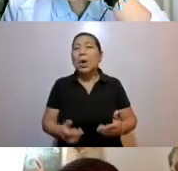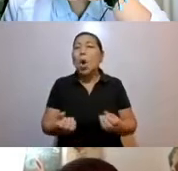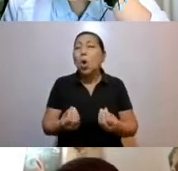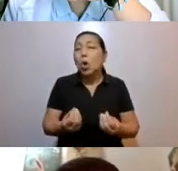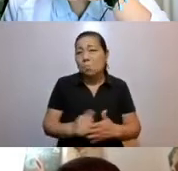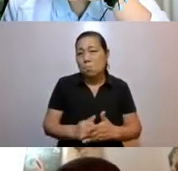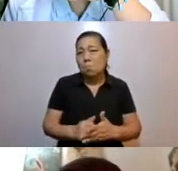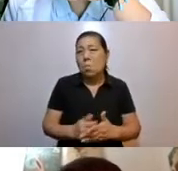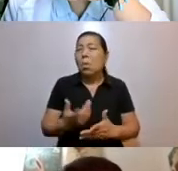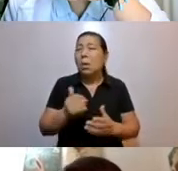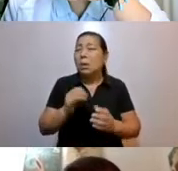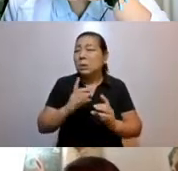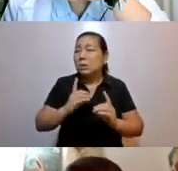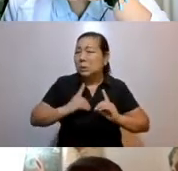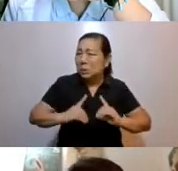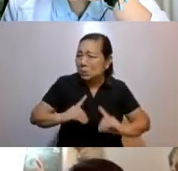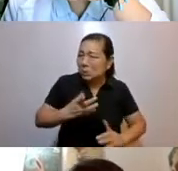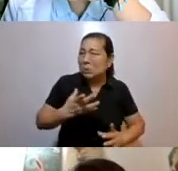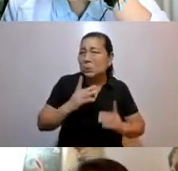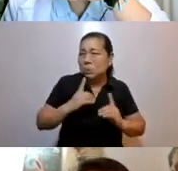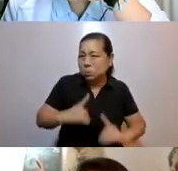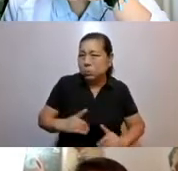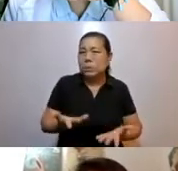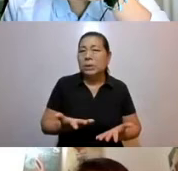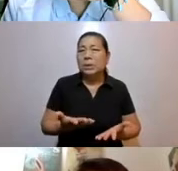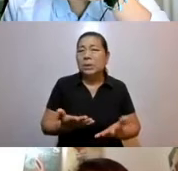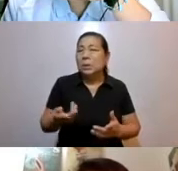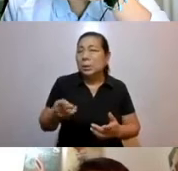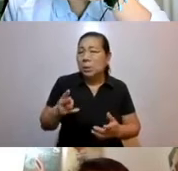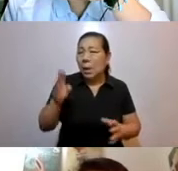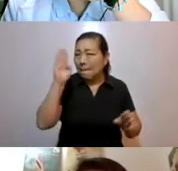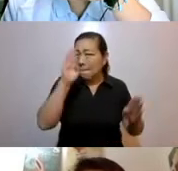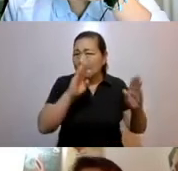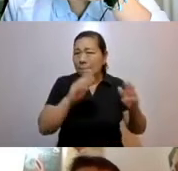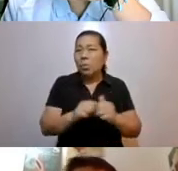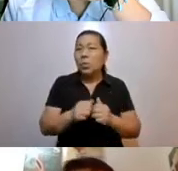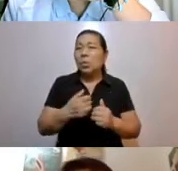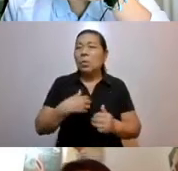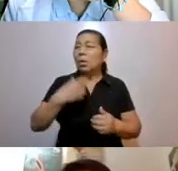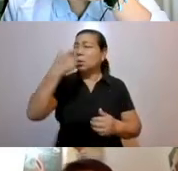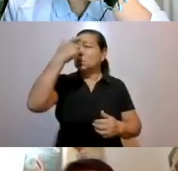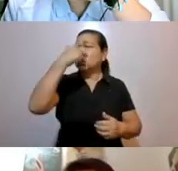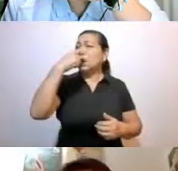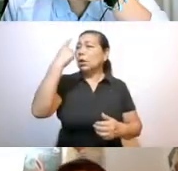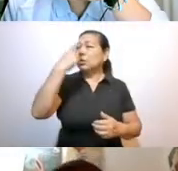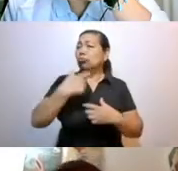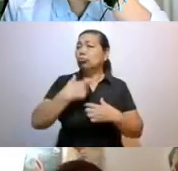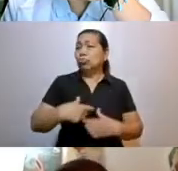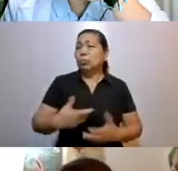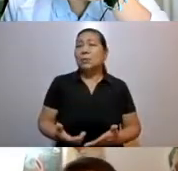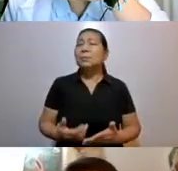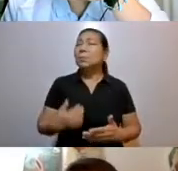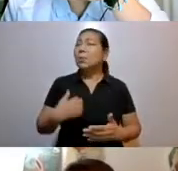la depresión, la ansiedad que hemos conversado, la excesiva preocupación por su autoimagen, ¿no? ¿Sabes qué?